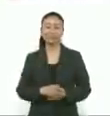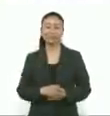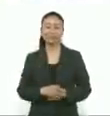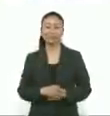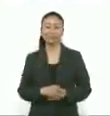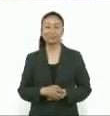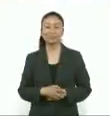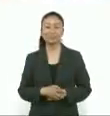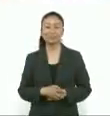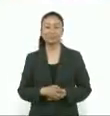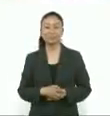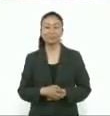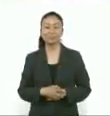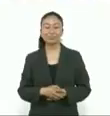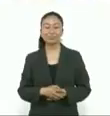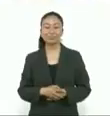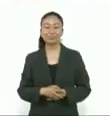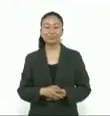timotlanquacolowamishpanzinko,